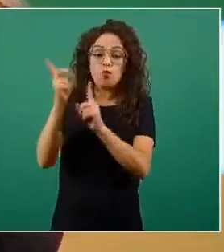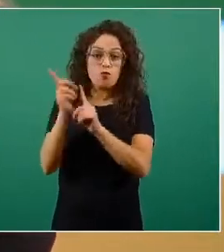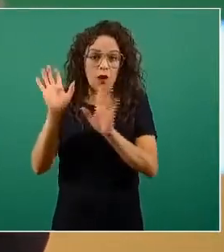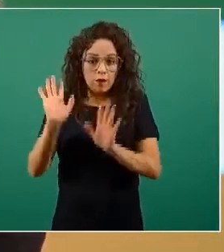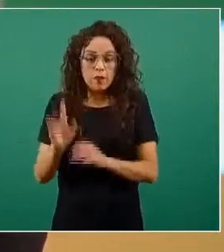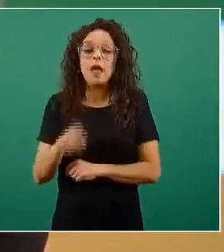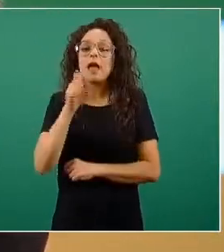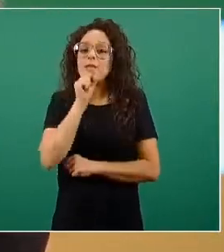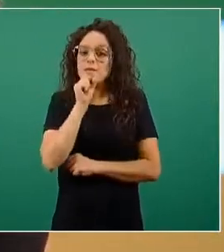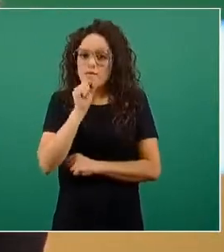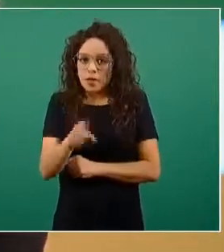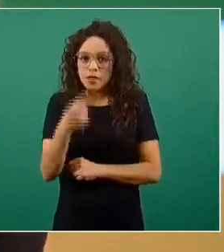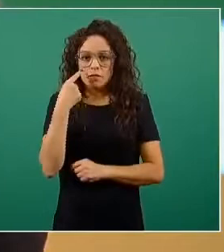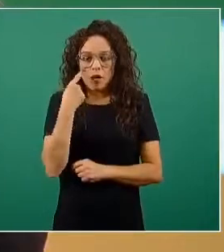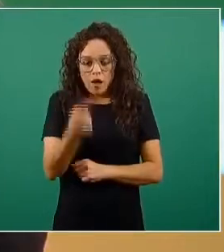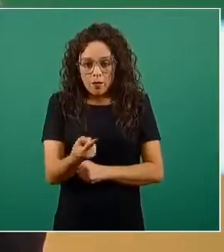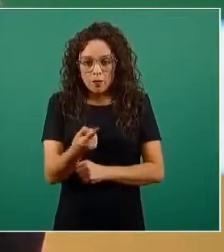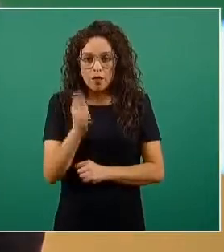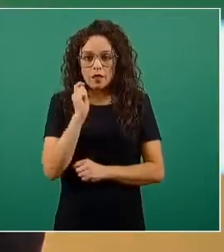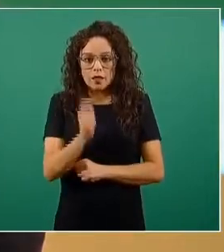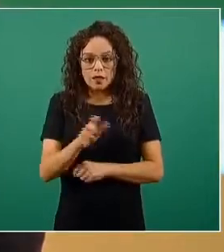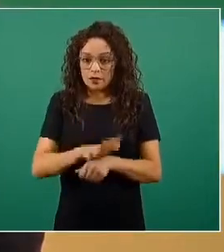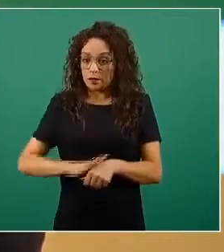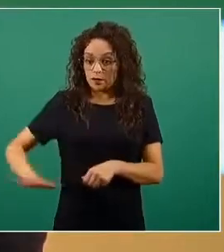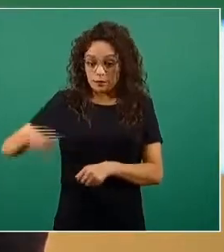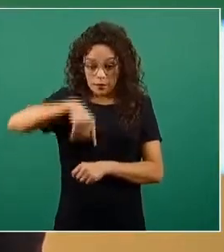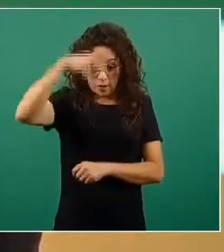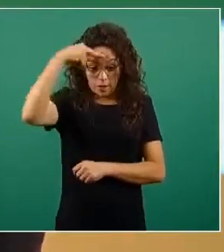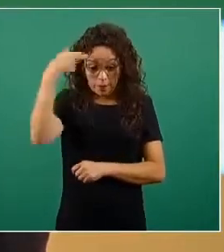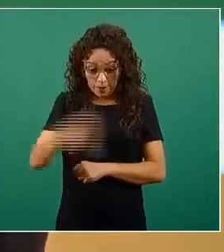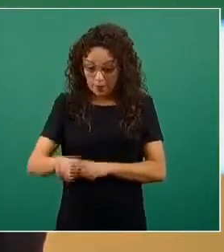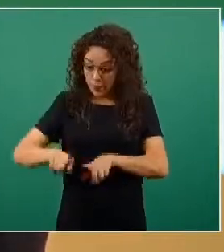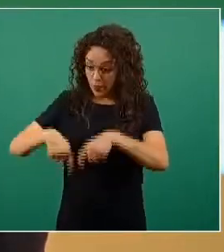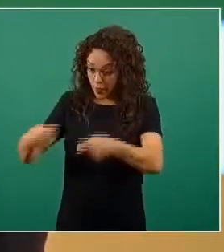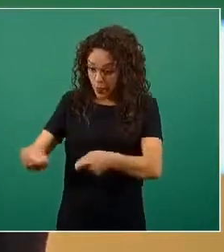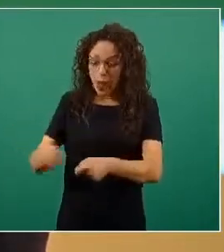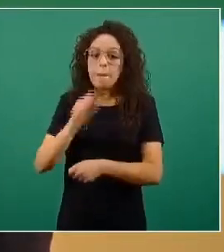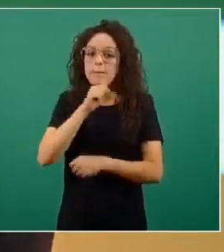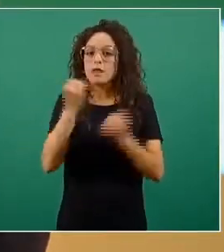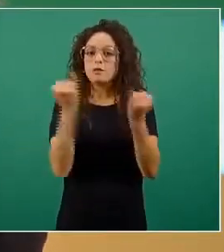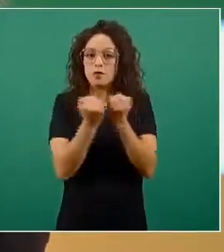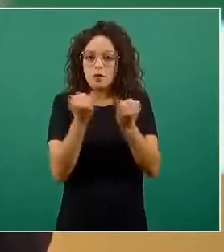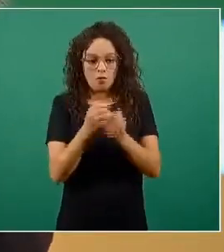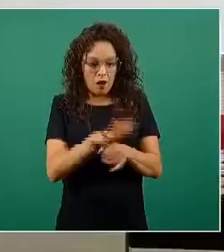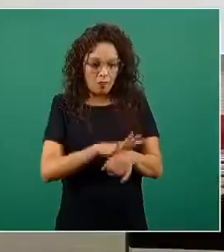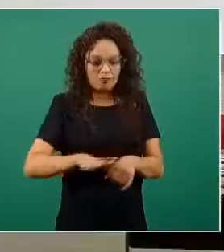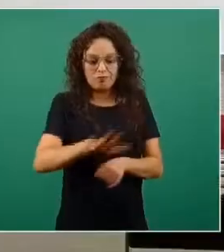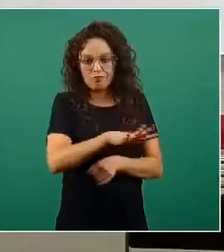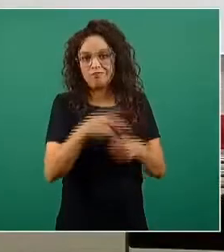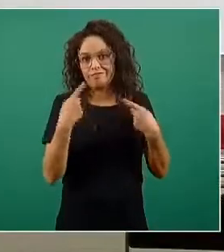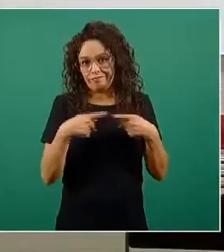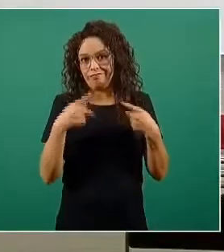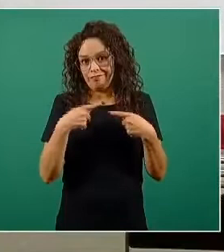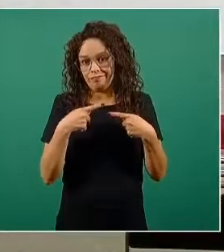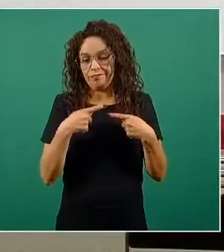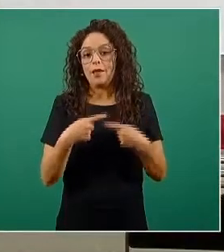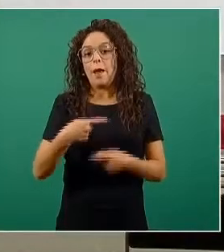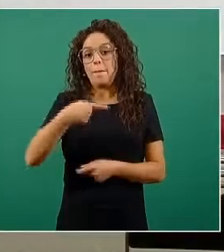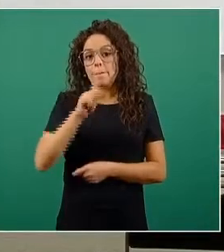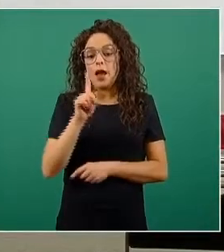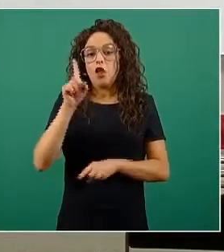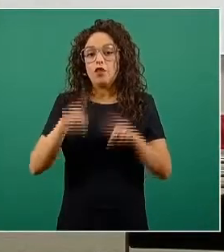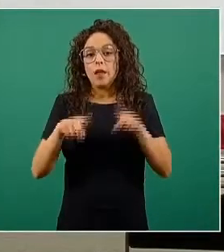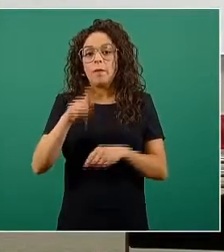contemplando como estamos contemplando a la población mexicana, de acuerdo a las etapas como vamos, es decir, cuando lleguemos a 60 años y